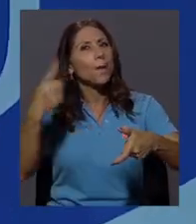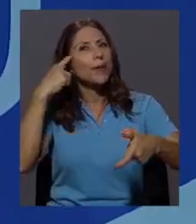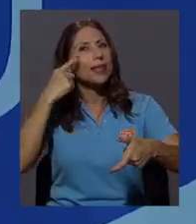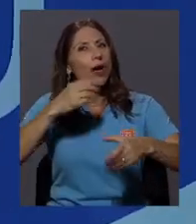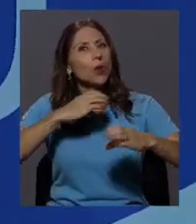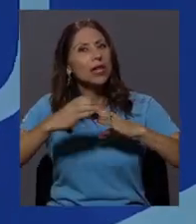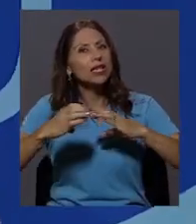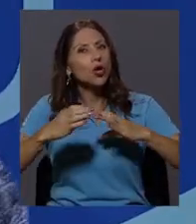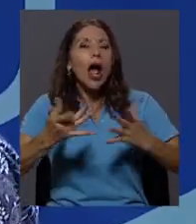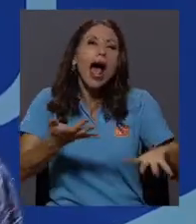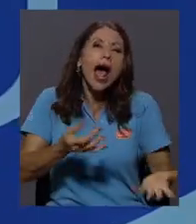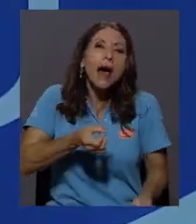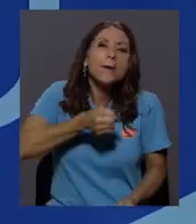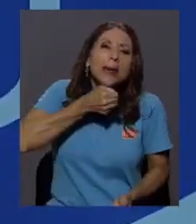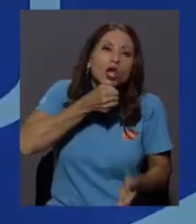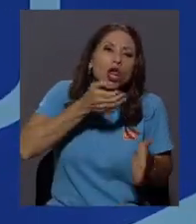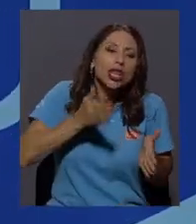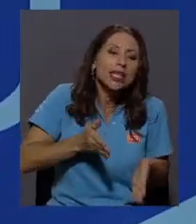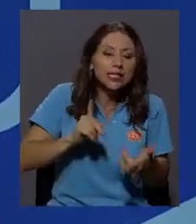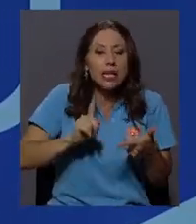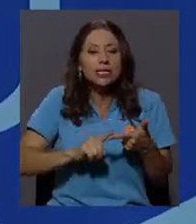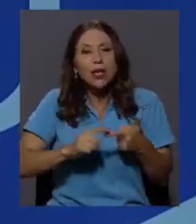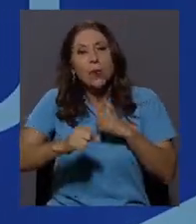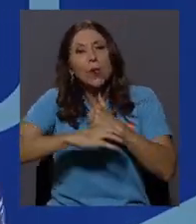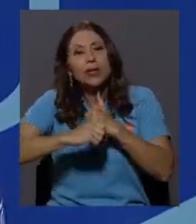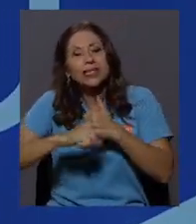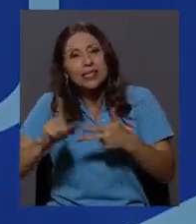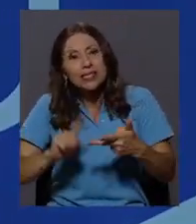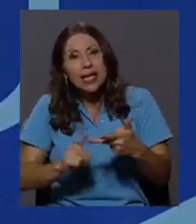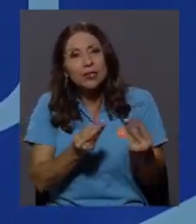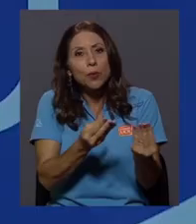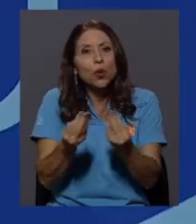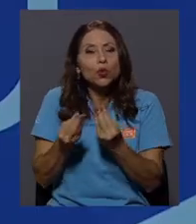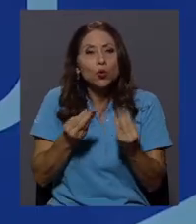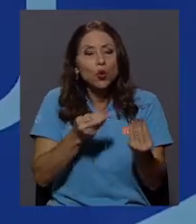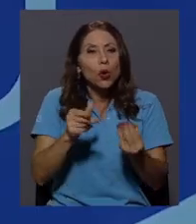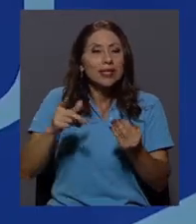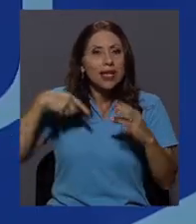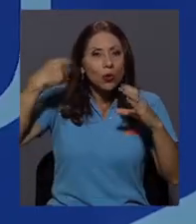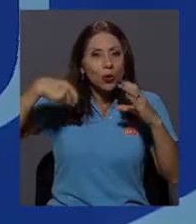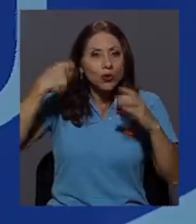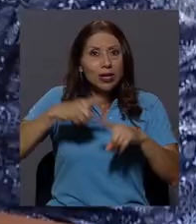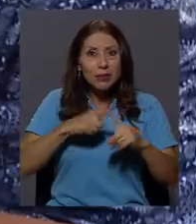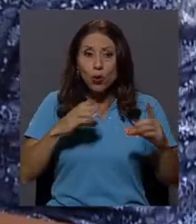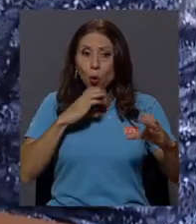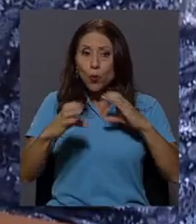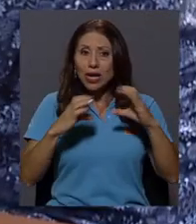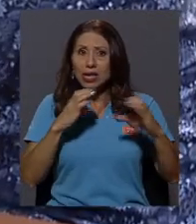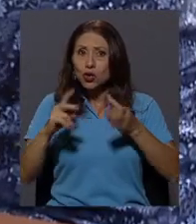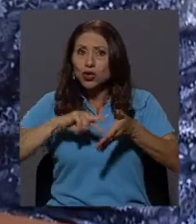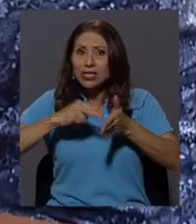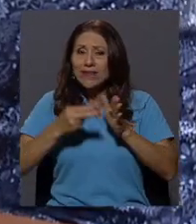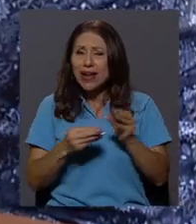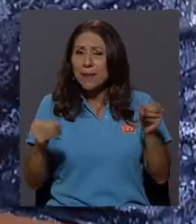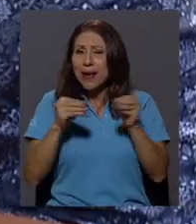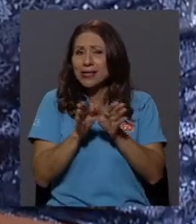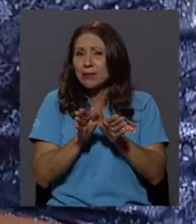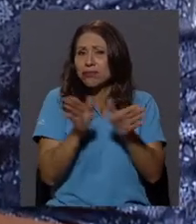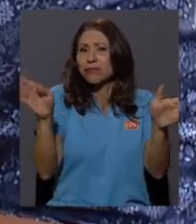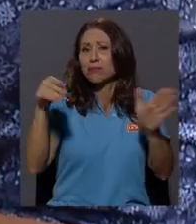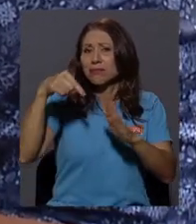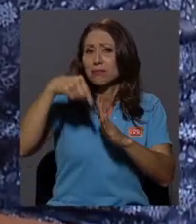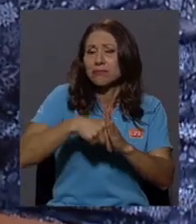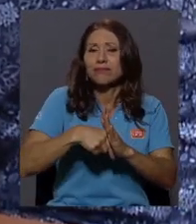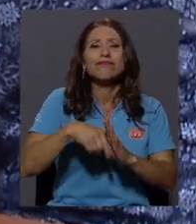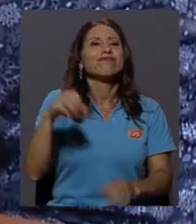periodistas en los publicistas en los productores audiovisuales comunicación en un concepto más amplio por supuesto a la comunicación desde la